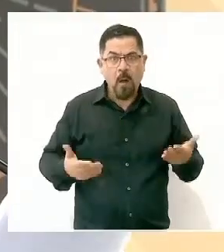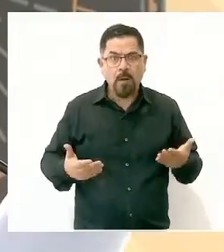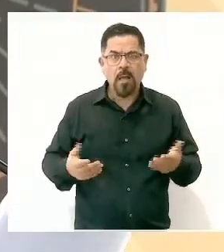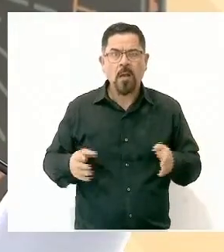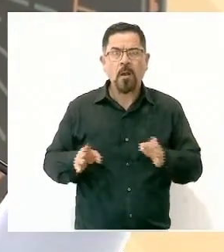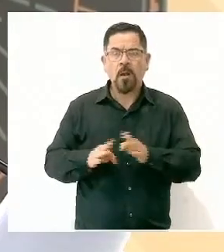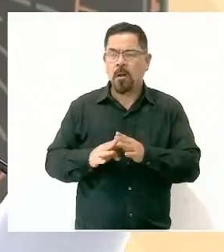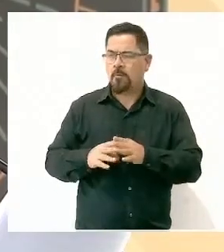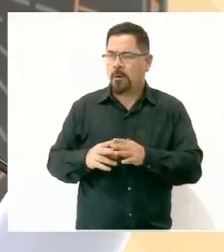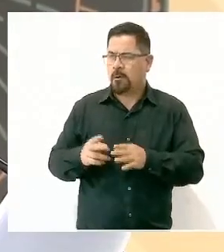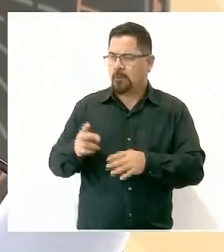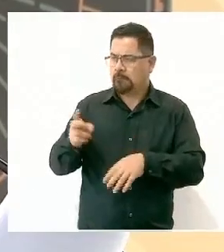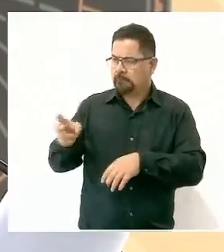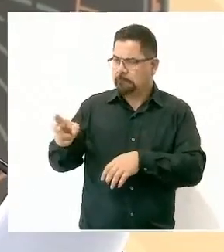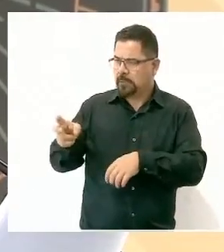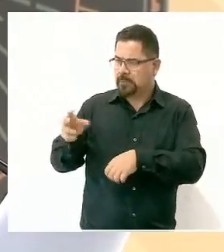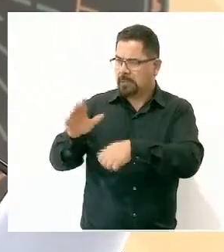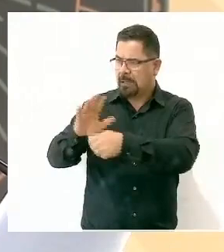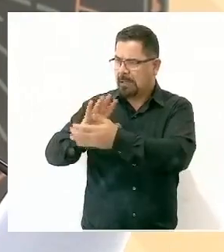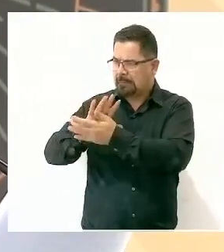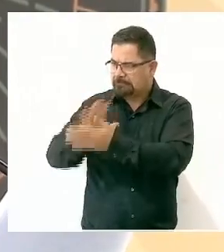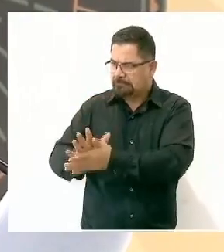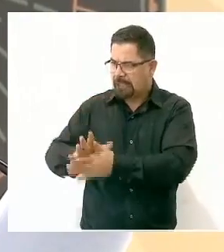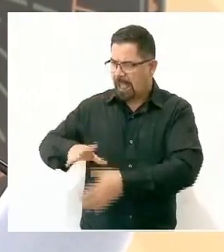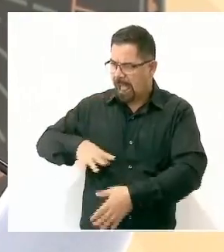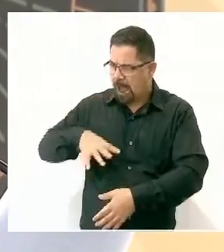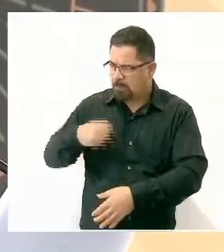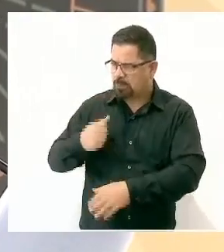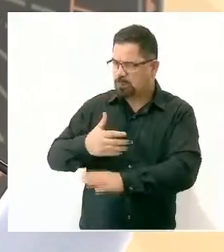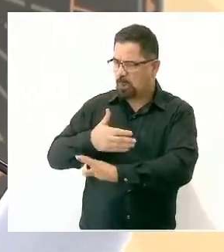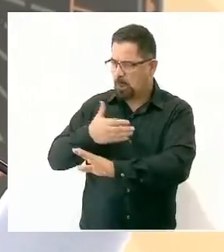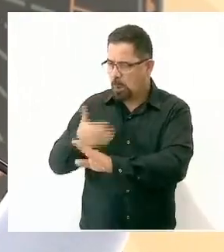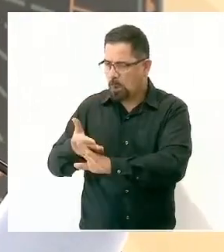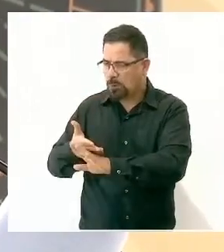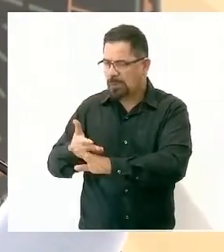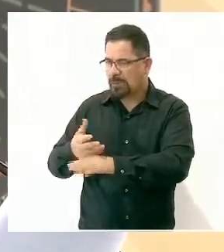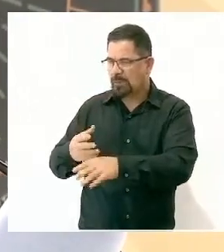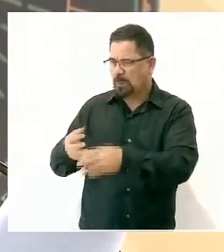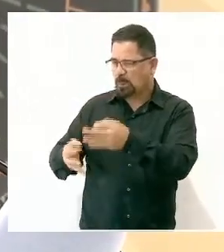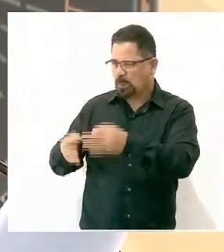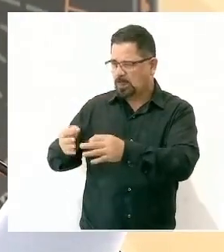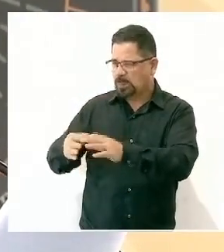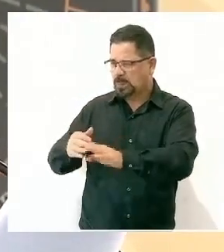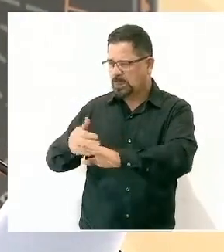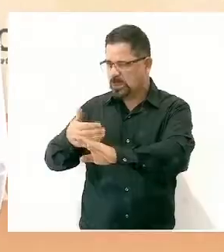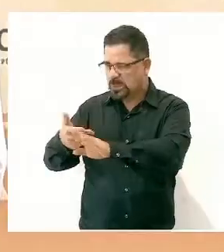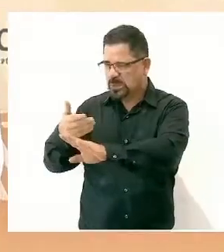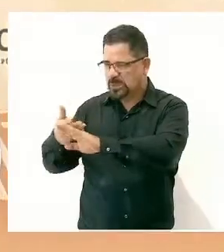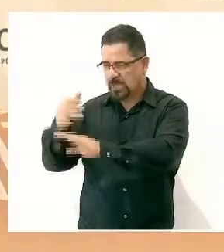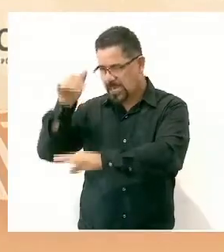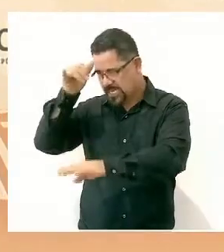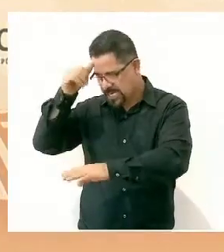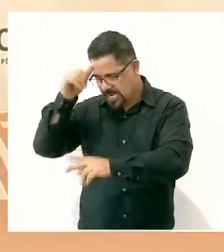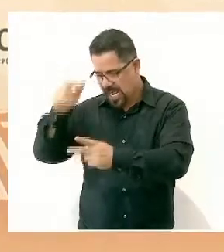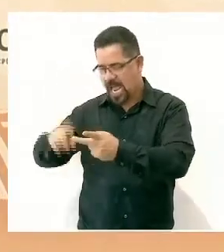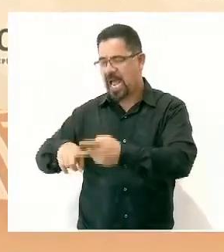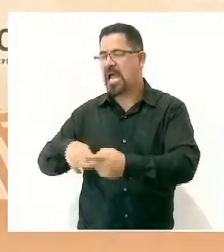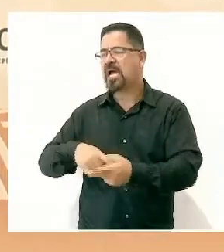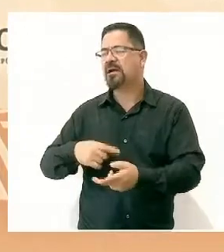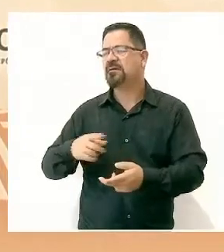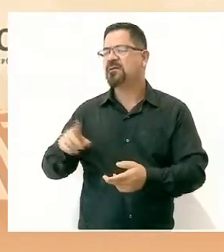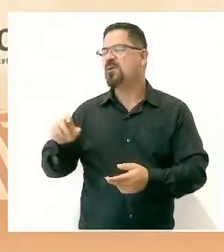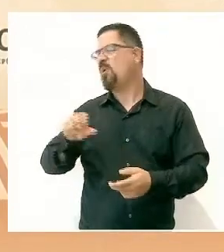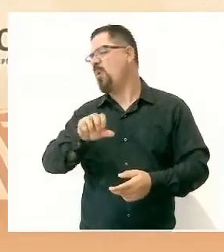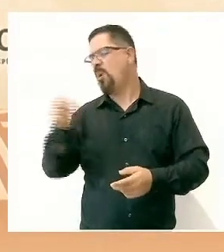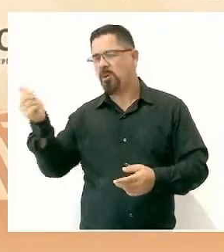más la marginación, el abuso y las injusticias en contra de los yaquis ni